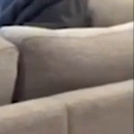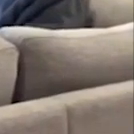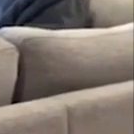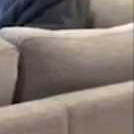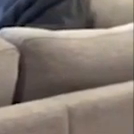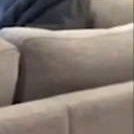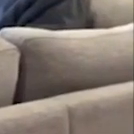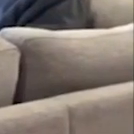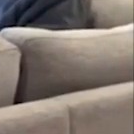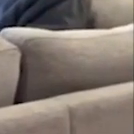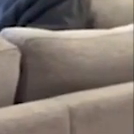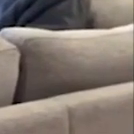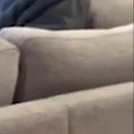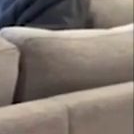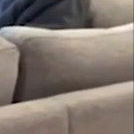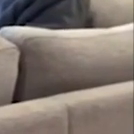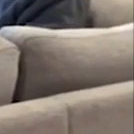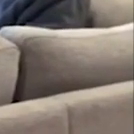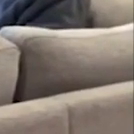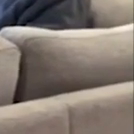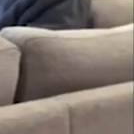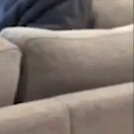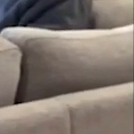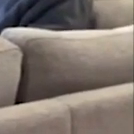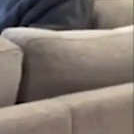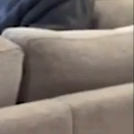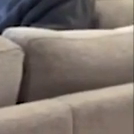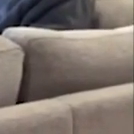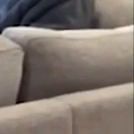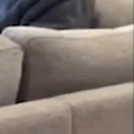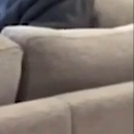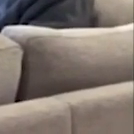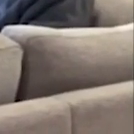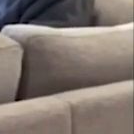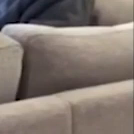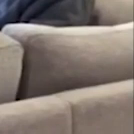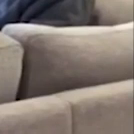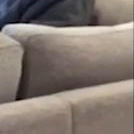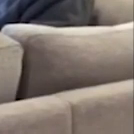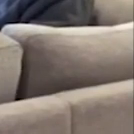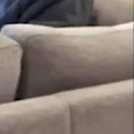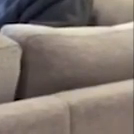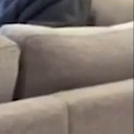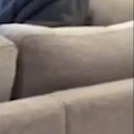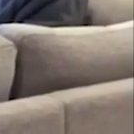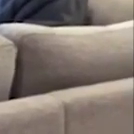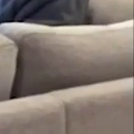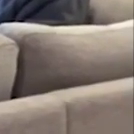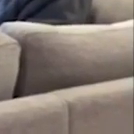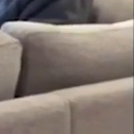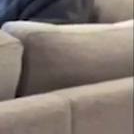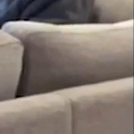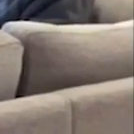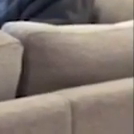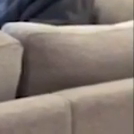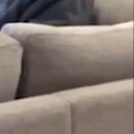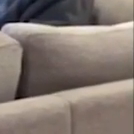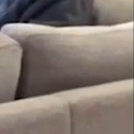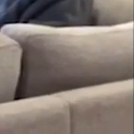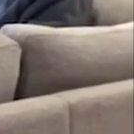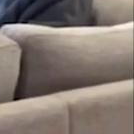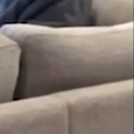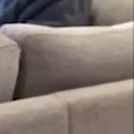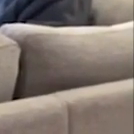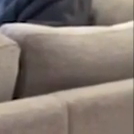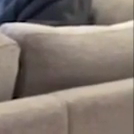dijo que la política del corto plazo y cada uno por su cuenta no nos llevará a ningún lado. Es